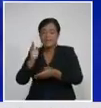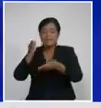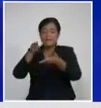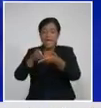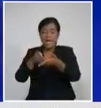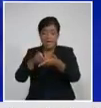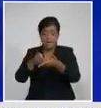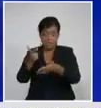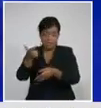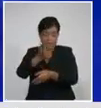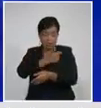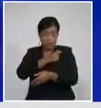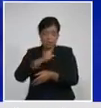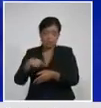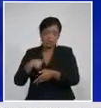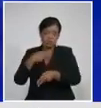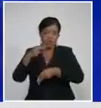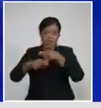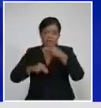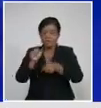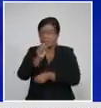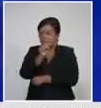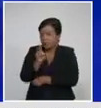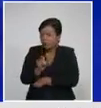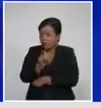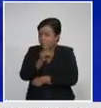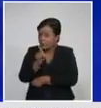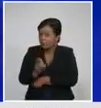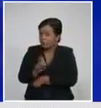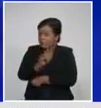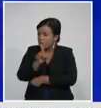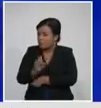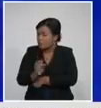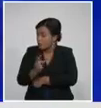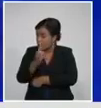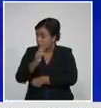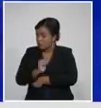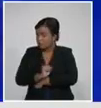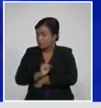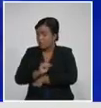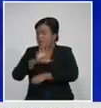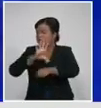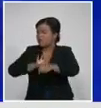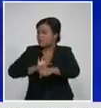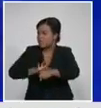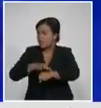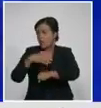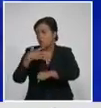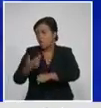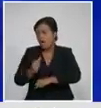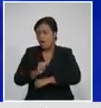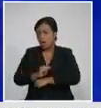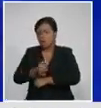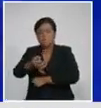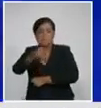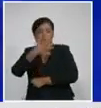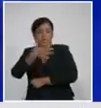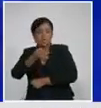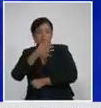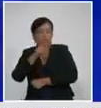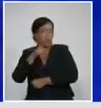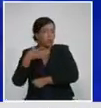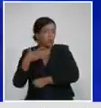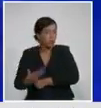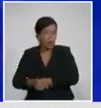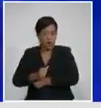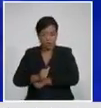un interrogatorio en el cual se le pregunta de enfermedades que padece, de medicamentos que recibe. O sea, él tiene